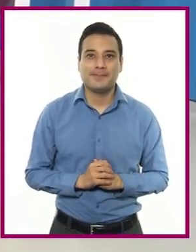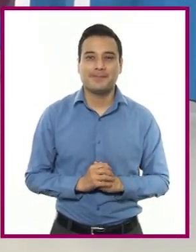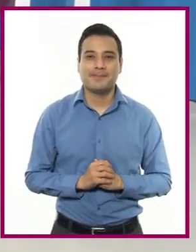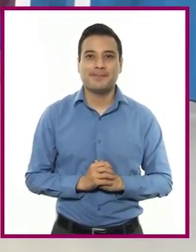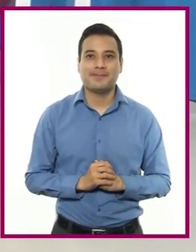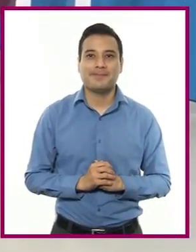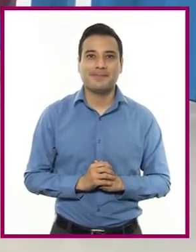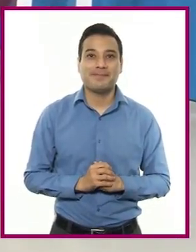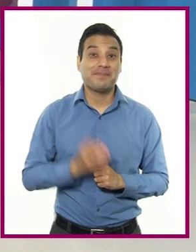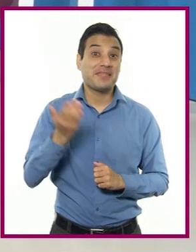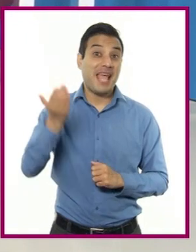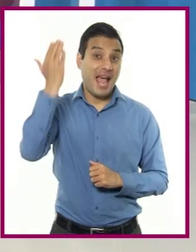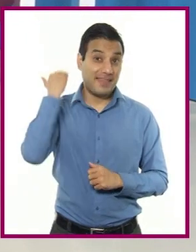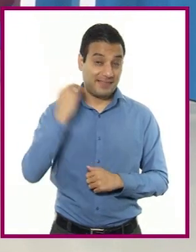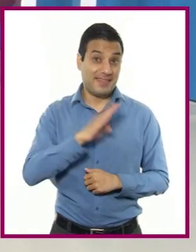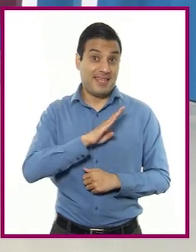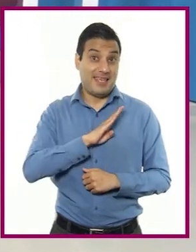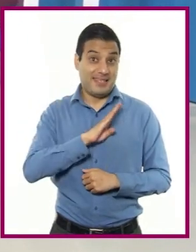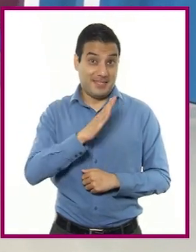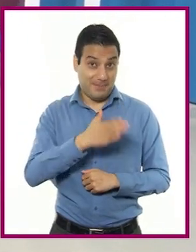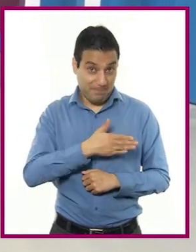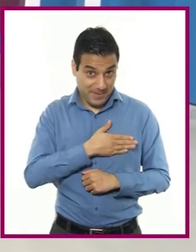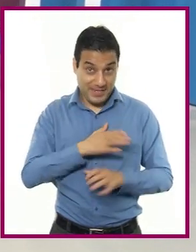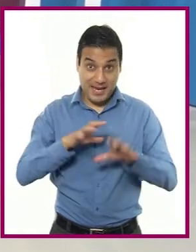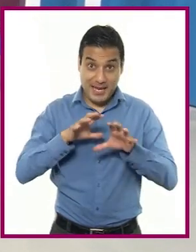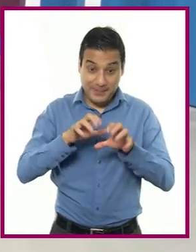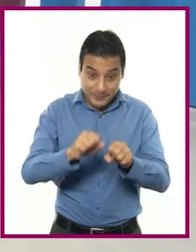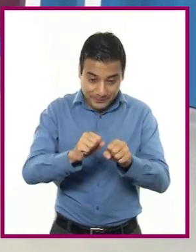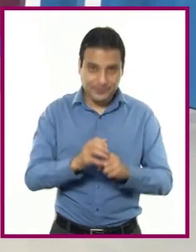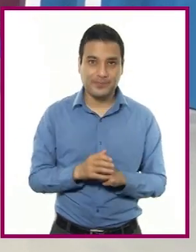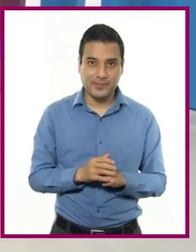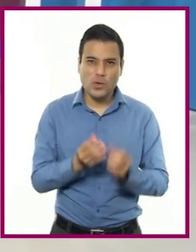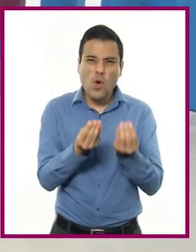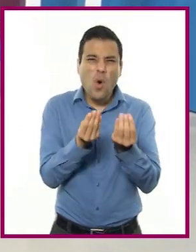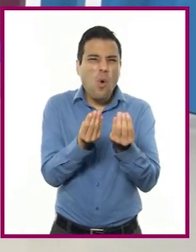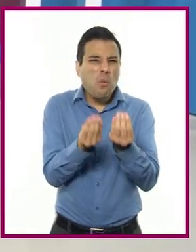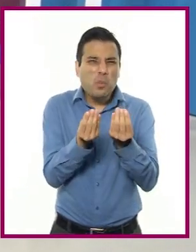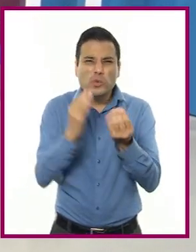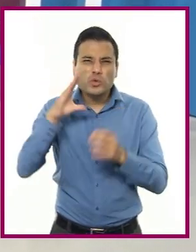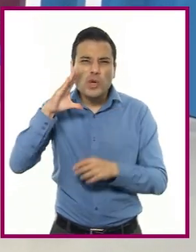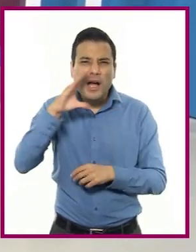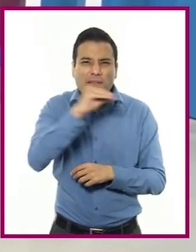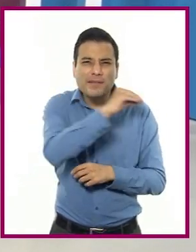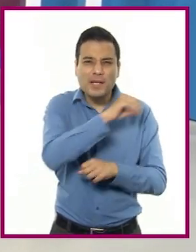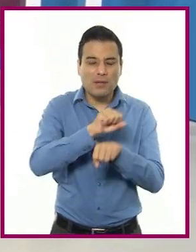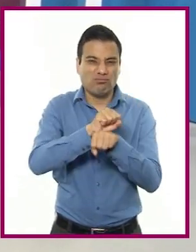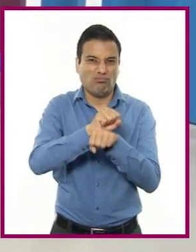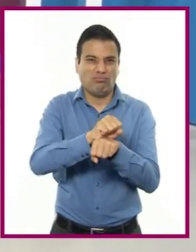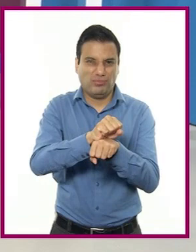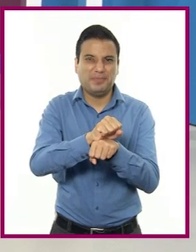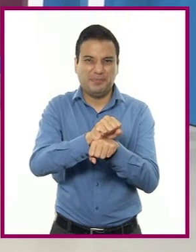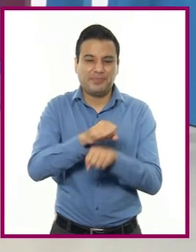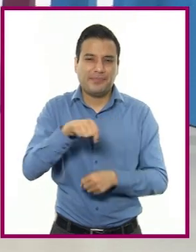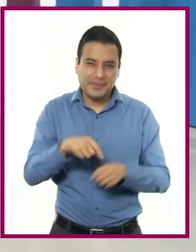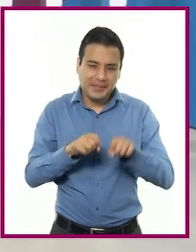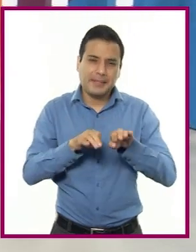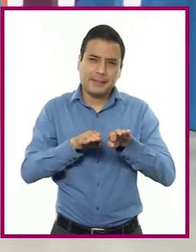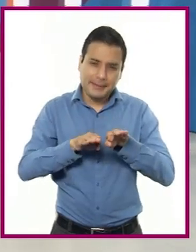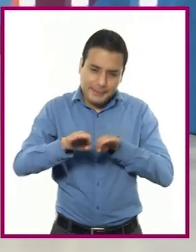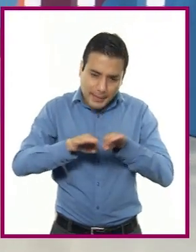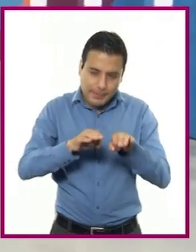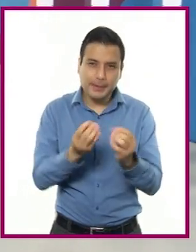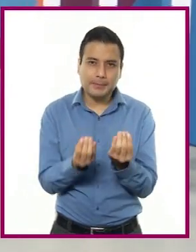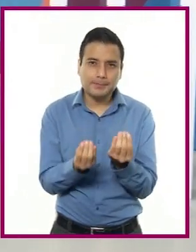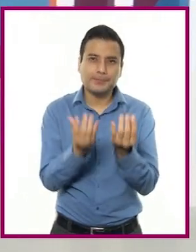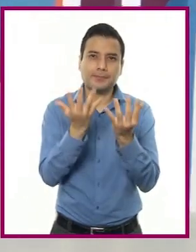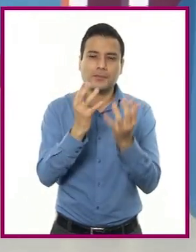Durante la colonia llegaron a Nueva España miles de esclavos africanos para trabajar, sobre todo en las plantaciones tropicales o en las